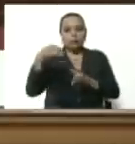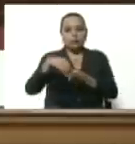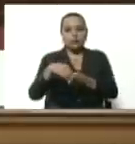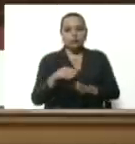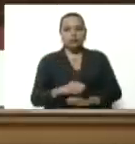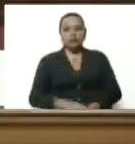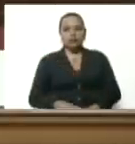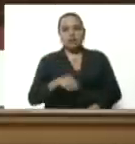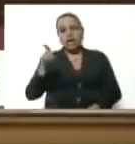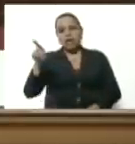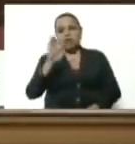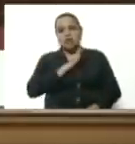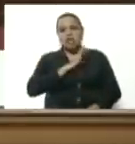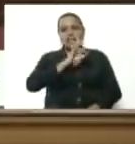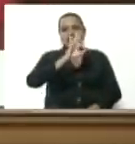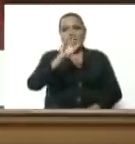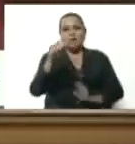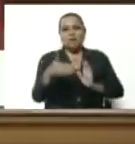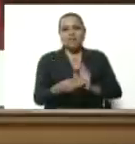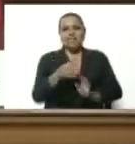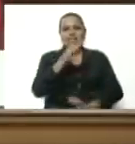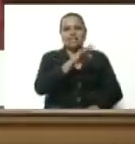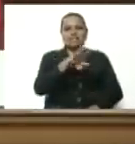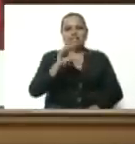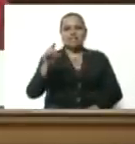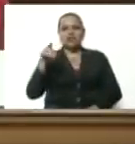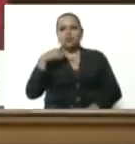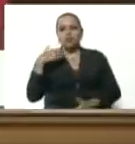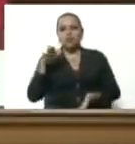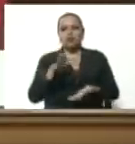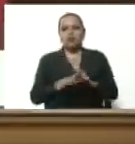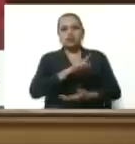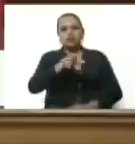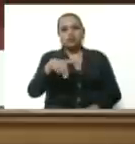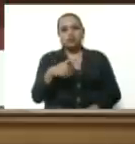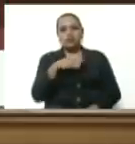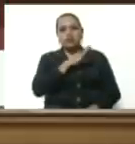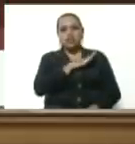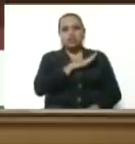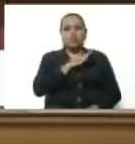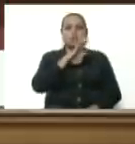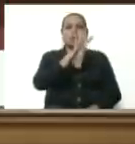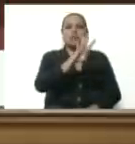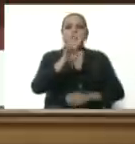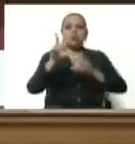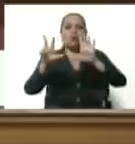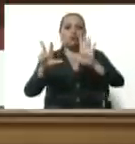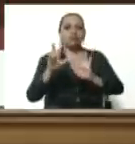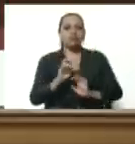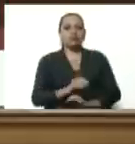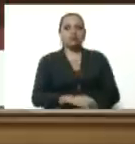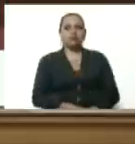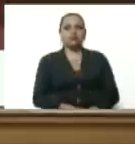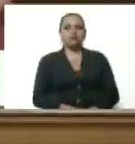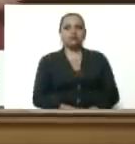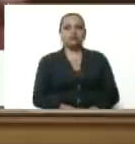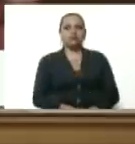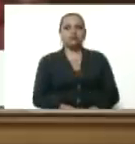tienen 3.300 muertos casi, nosotros tenemos 48.